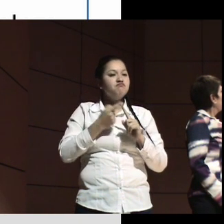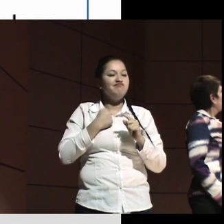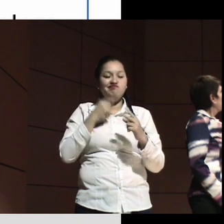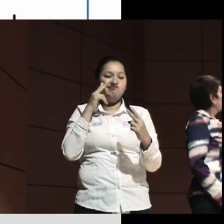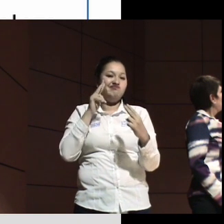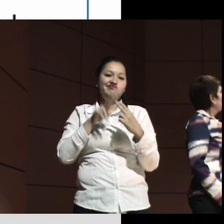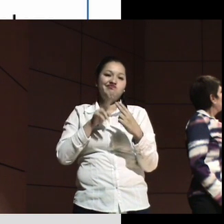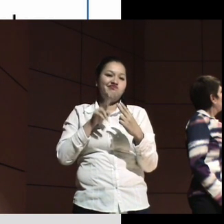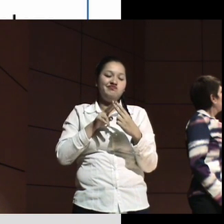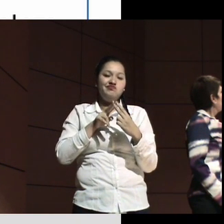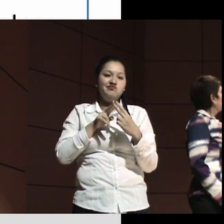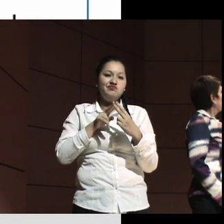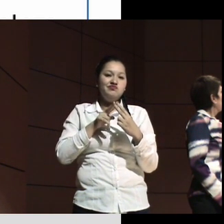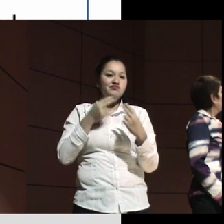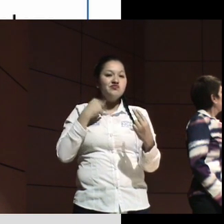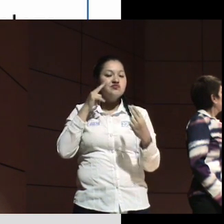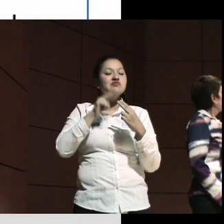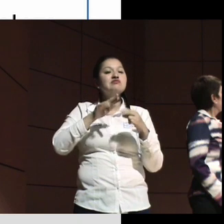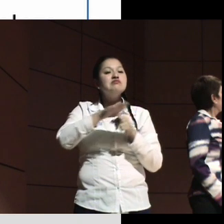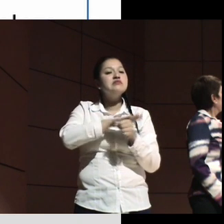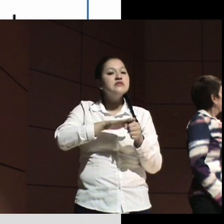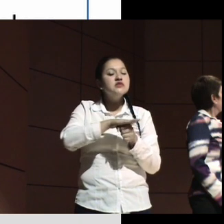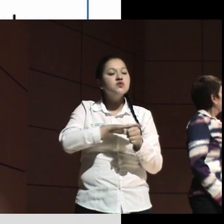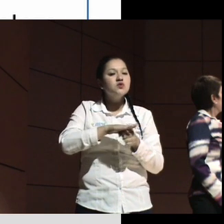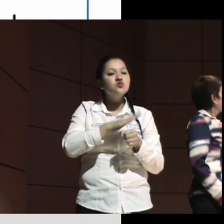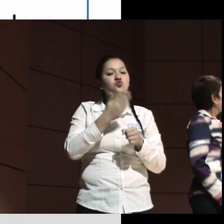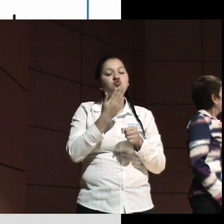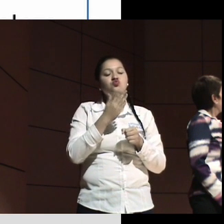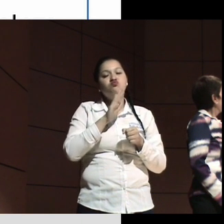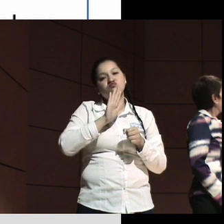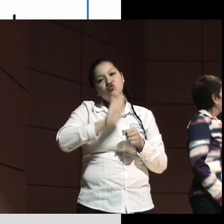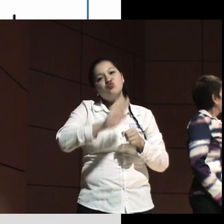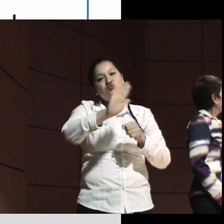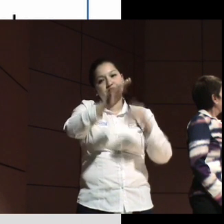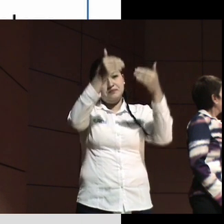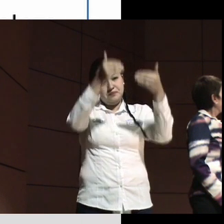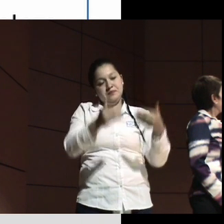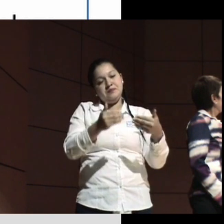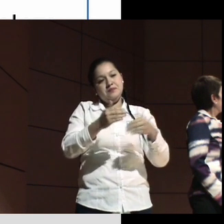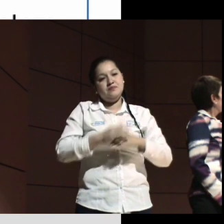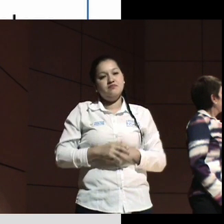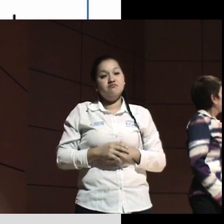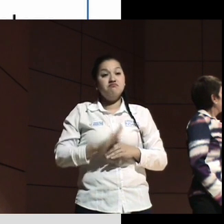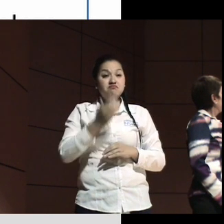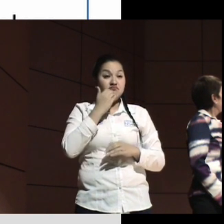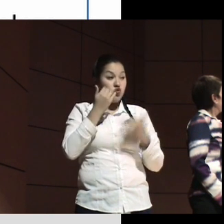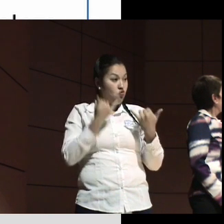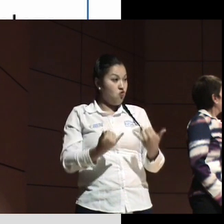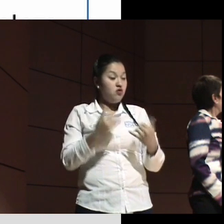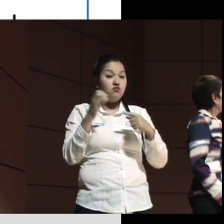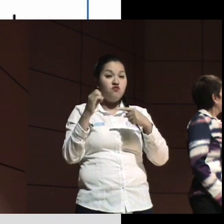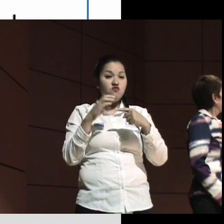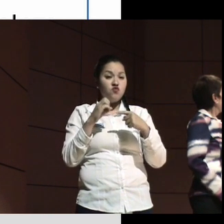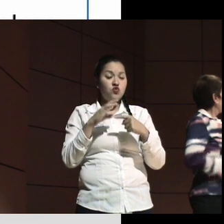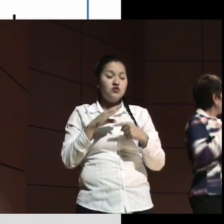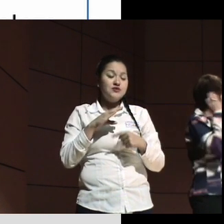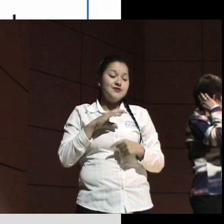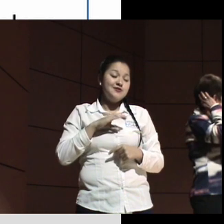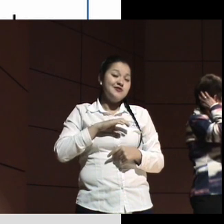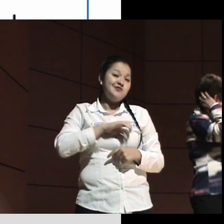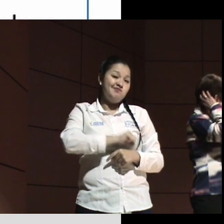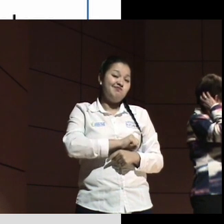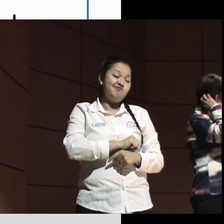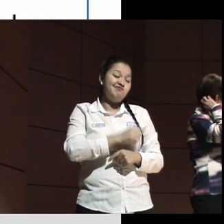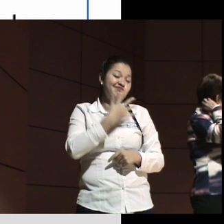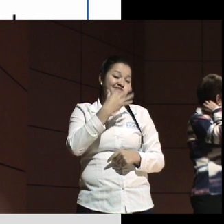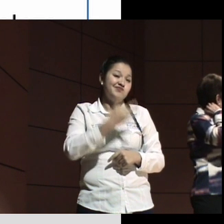mismo de los asuntos que tienen que ver con la discapacidad jornadas como estas tristemente terminan